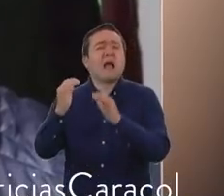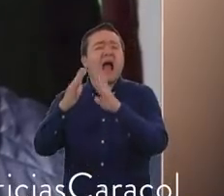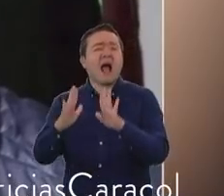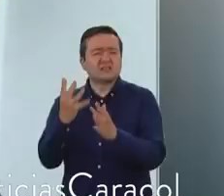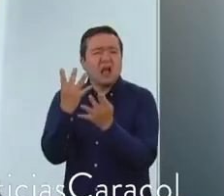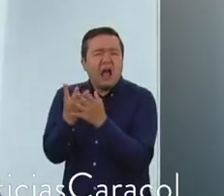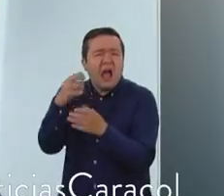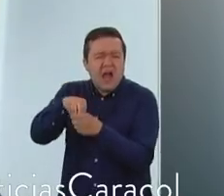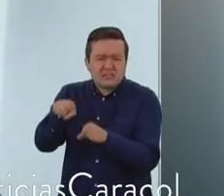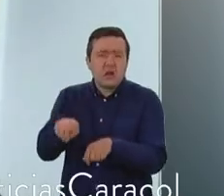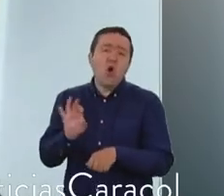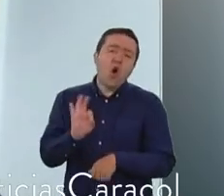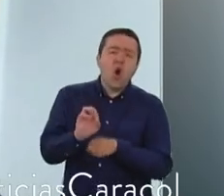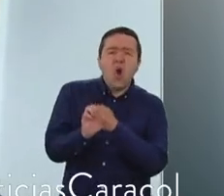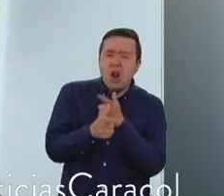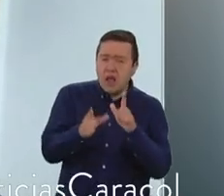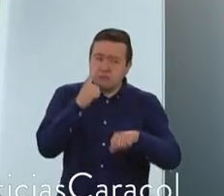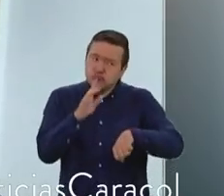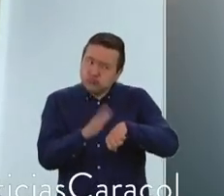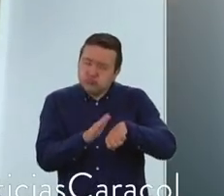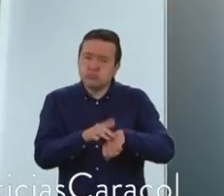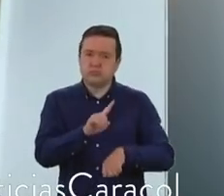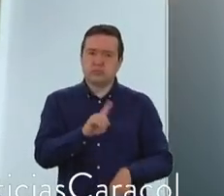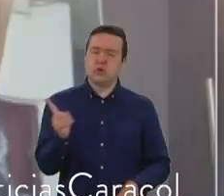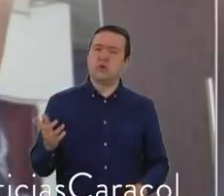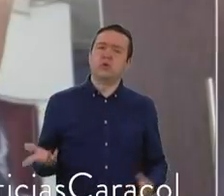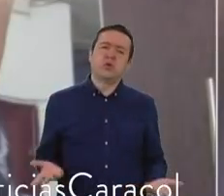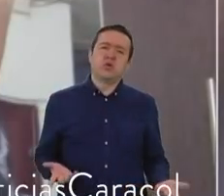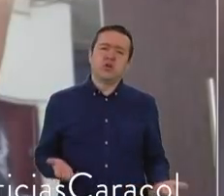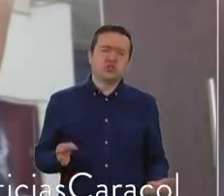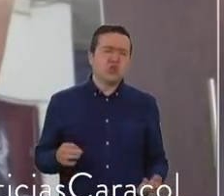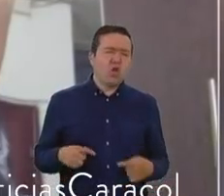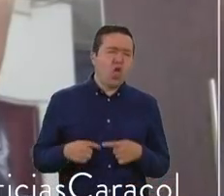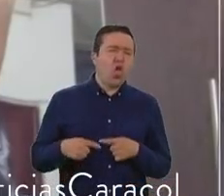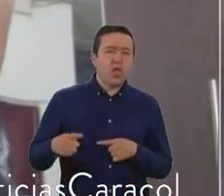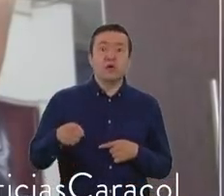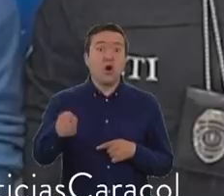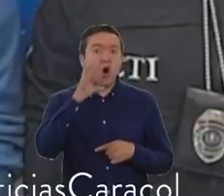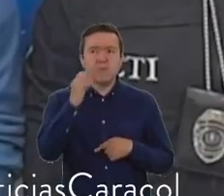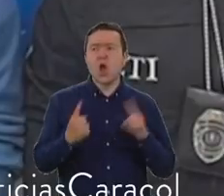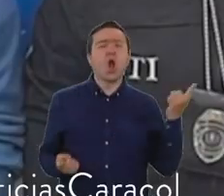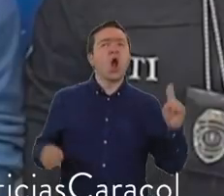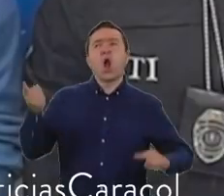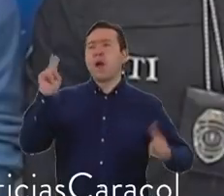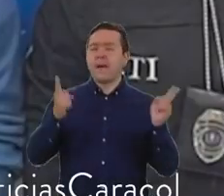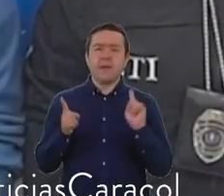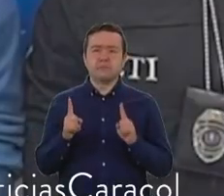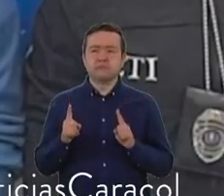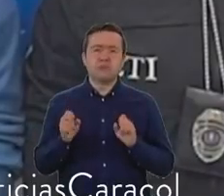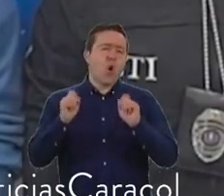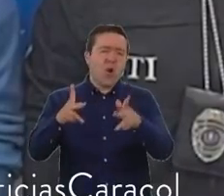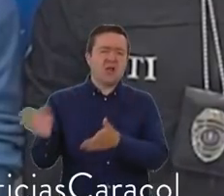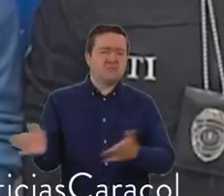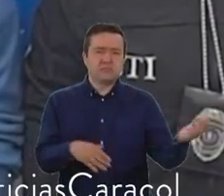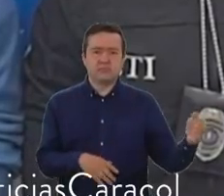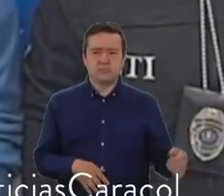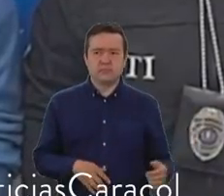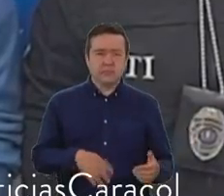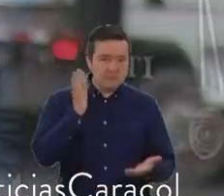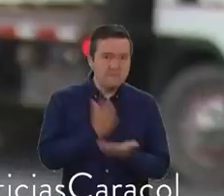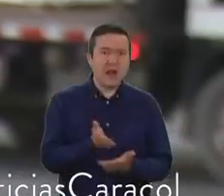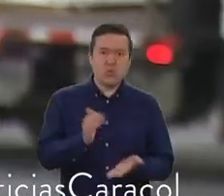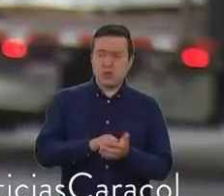libertad condicional, como siempre ha pasado, valiéndose de artimañas para poder escaparse del peso de la